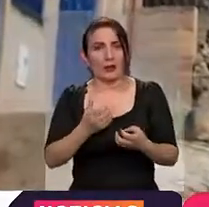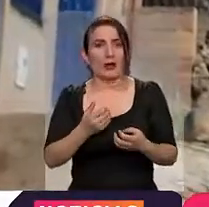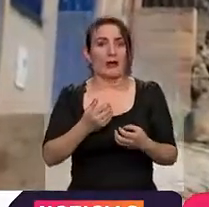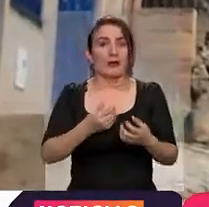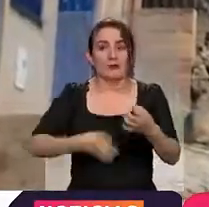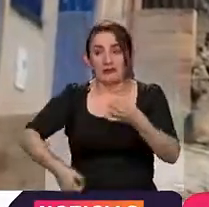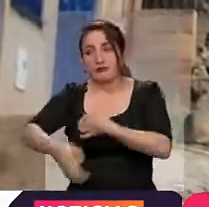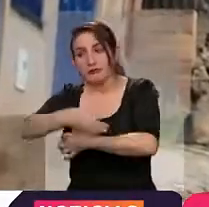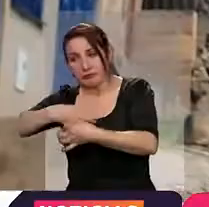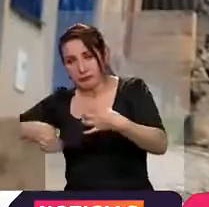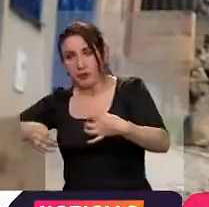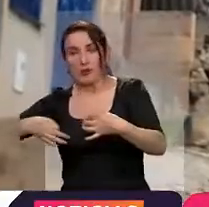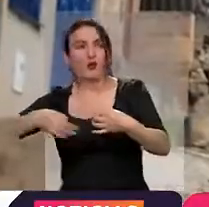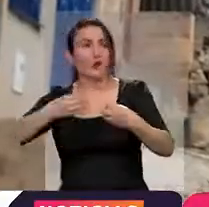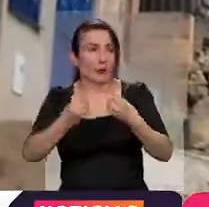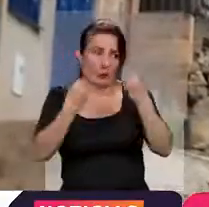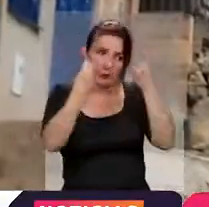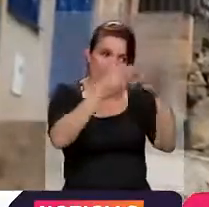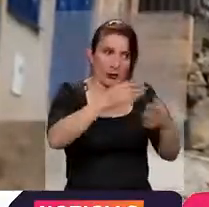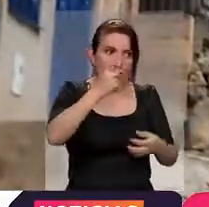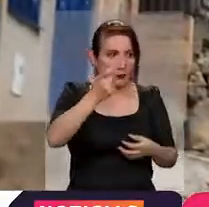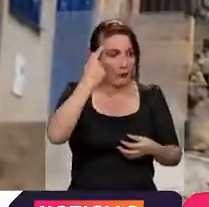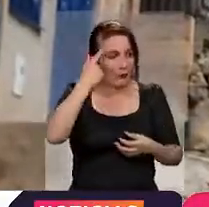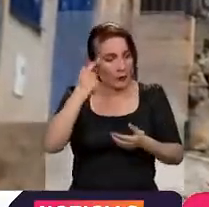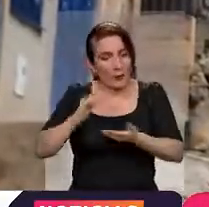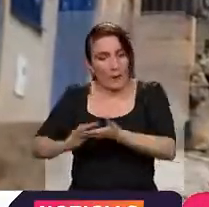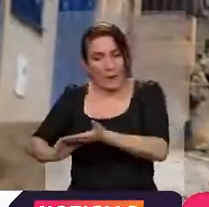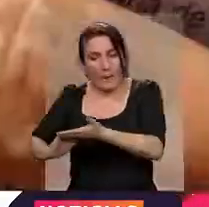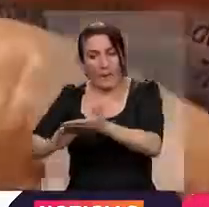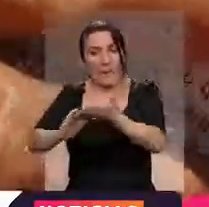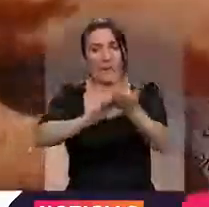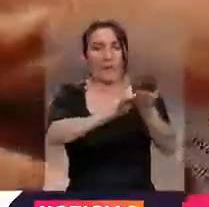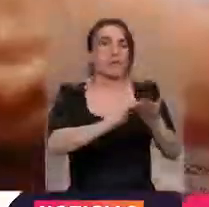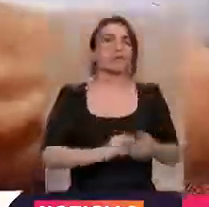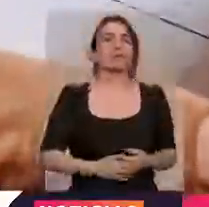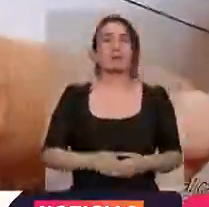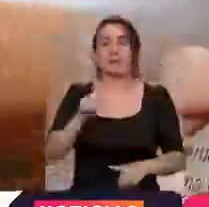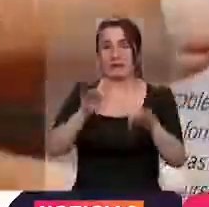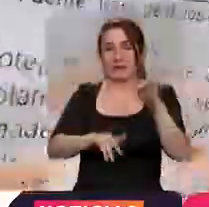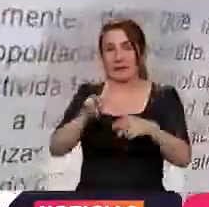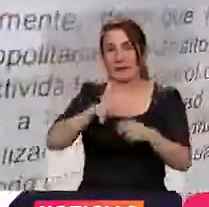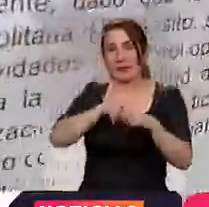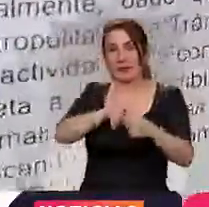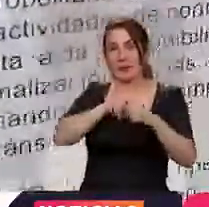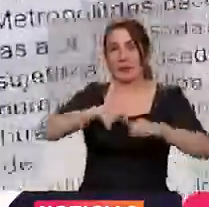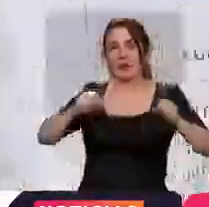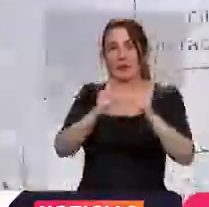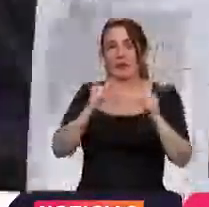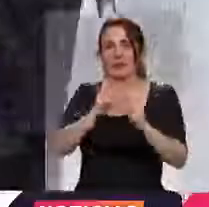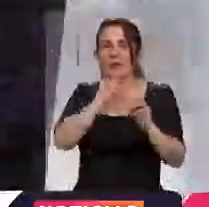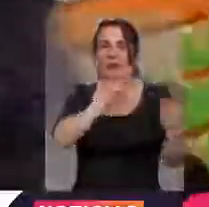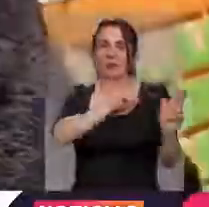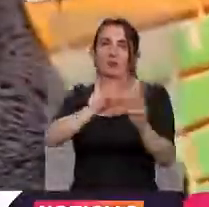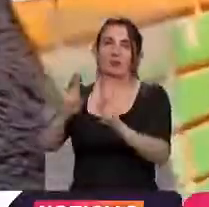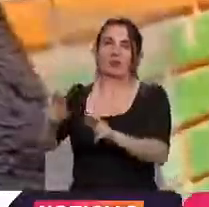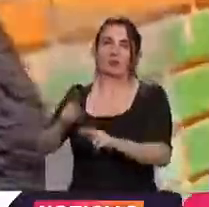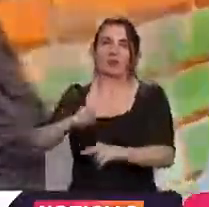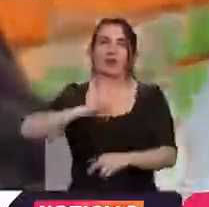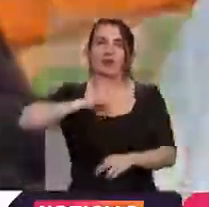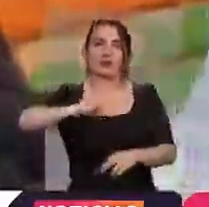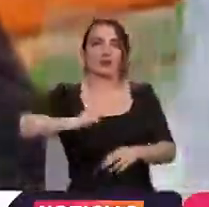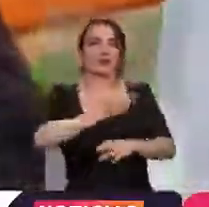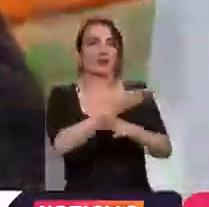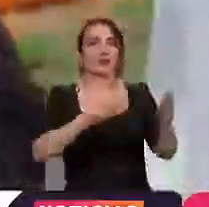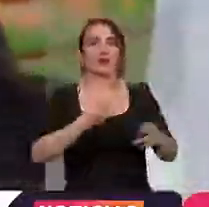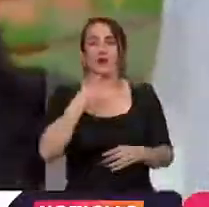cesión al Estado para que el Estado pueda hacer su intervención. La Secretaría de Movilidad de Bogotá respondió a un derecho de petición